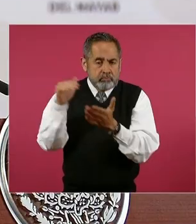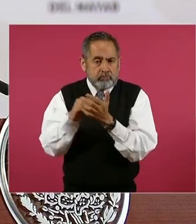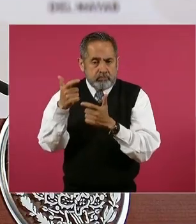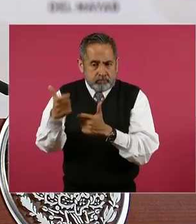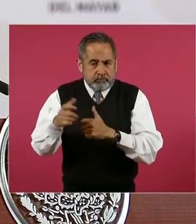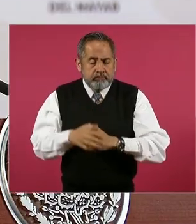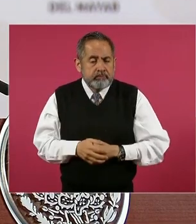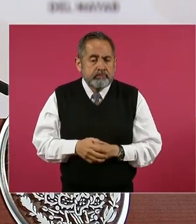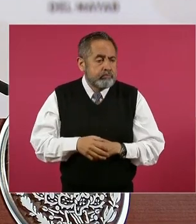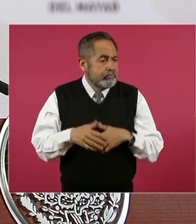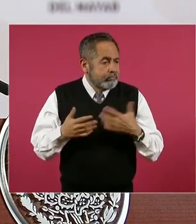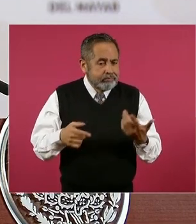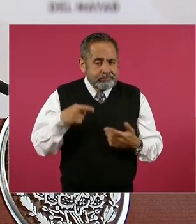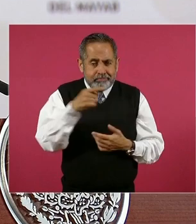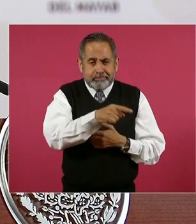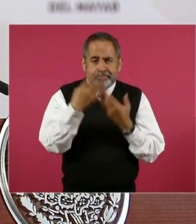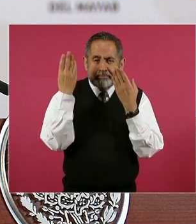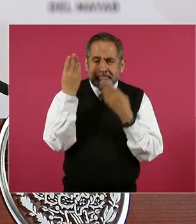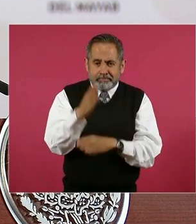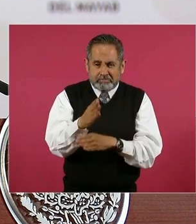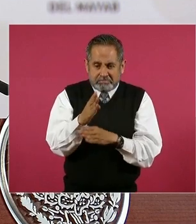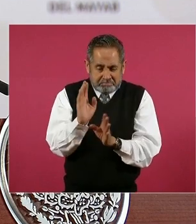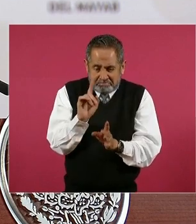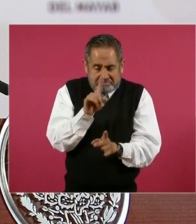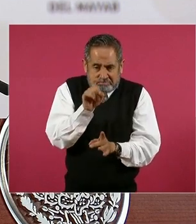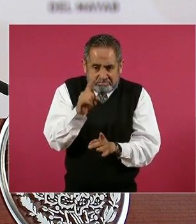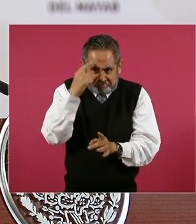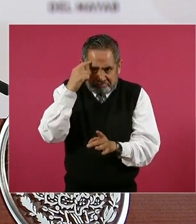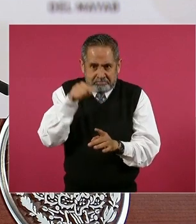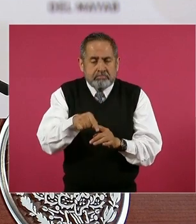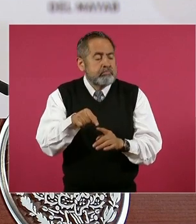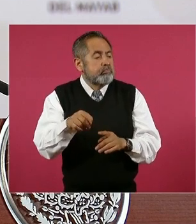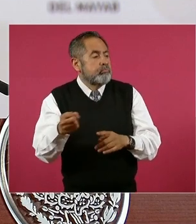12,2000 una cuenta de Banamex